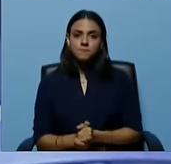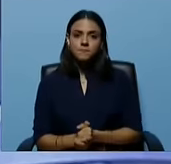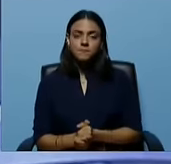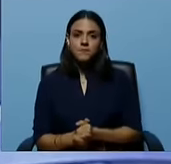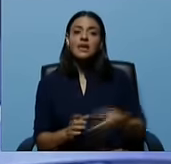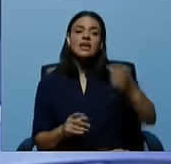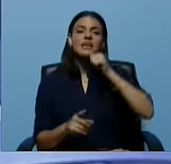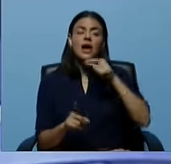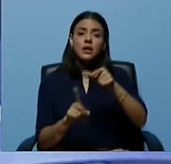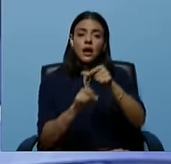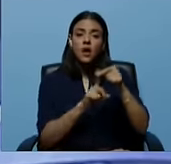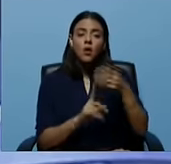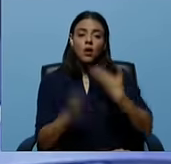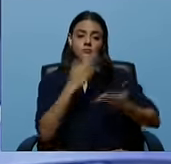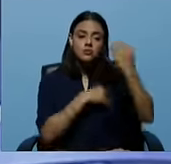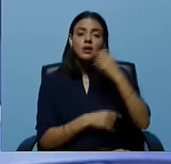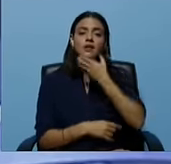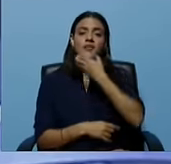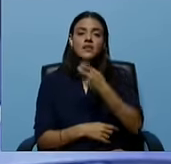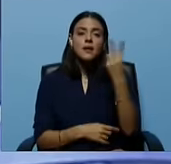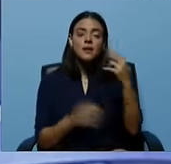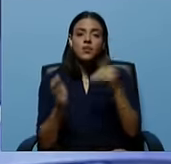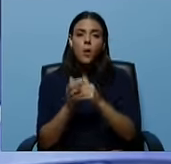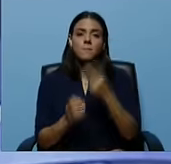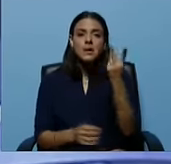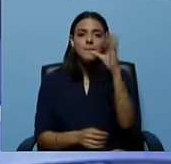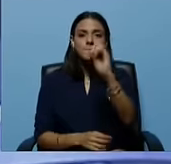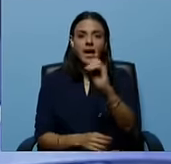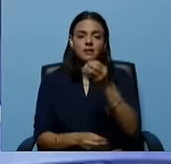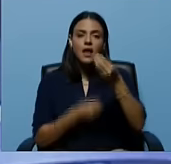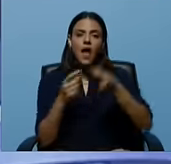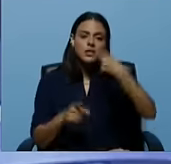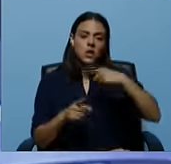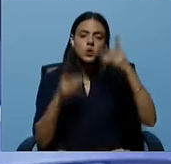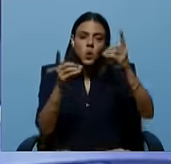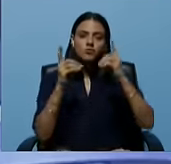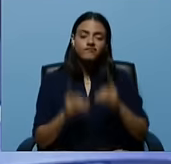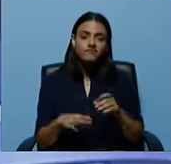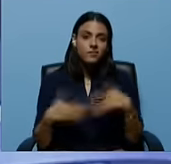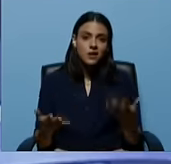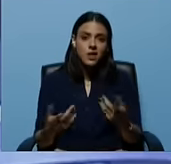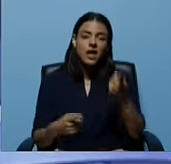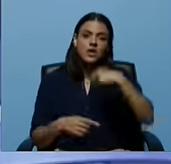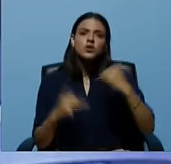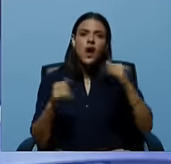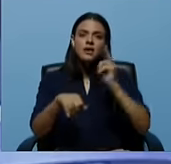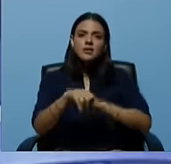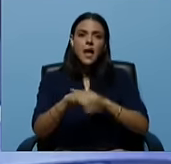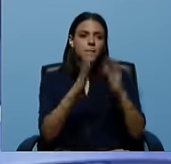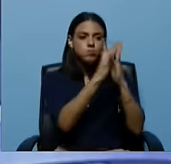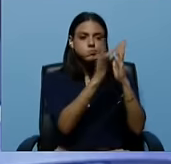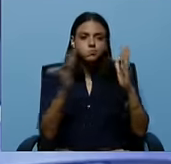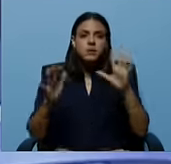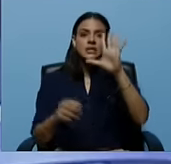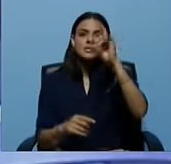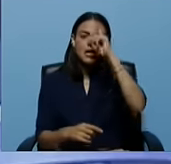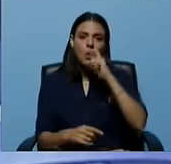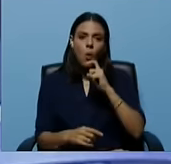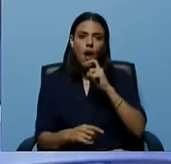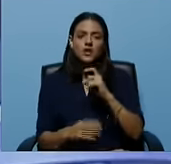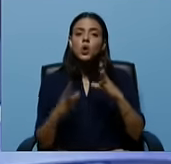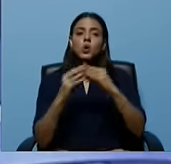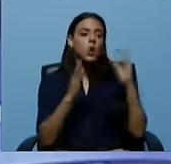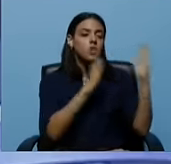electa en diciembre del año 2020, y que tiene un periodo de duración de 5 años, como todos